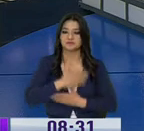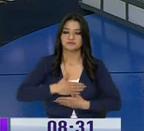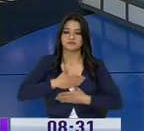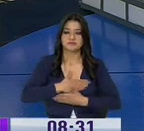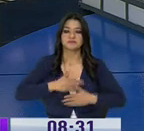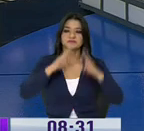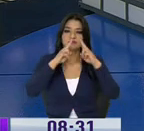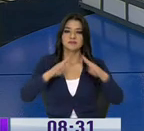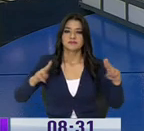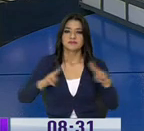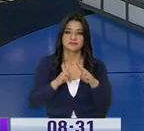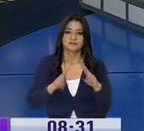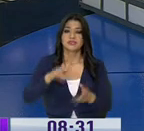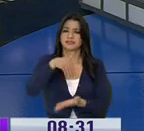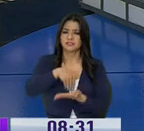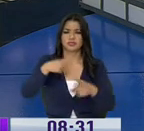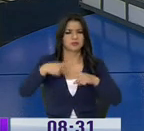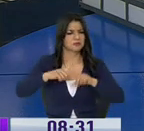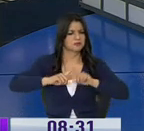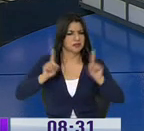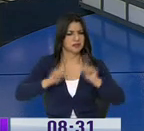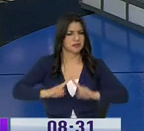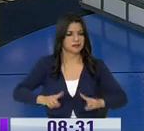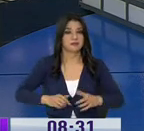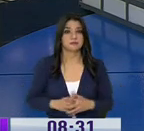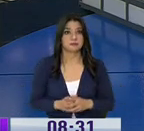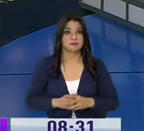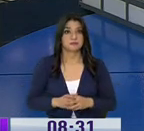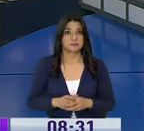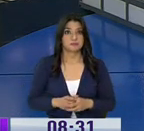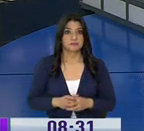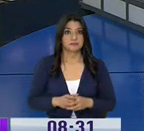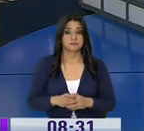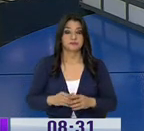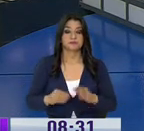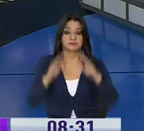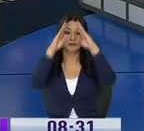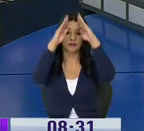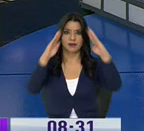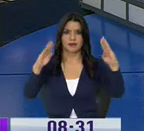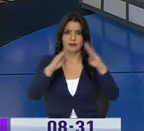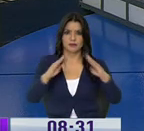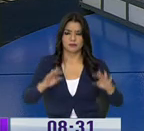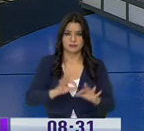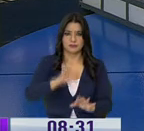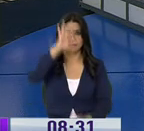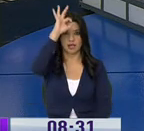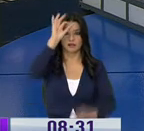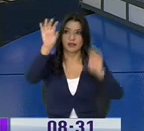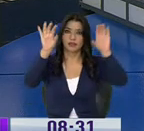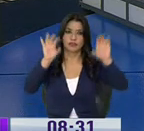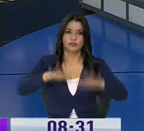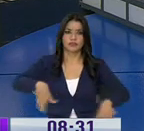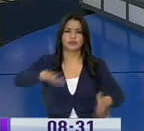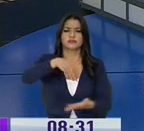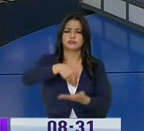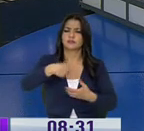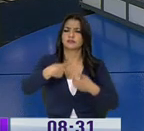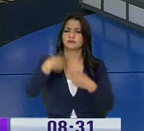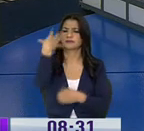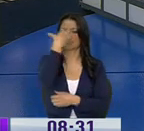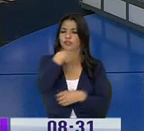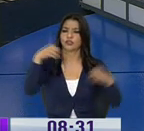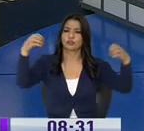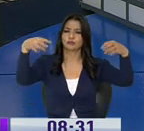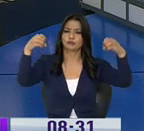Navidad. En el centro histórico hay muchas cosas, pero lindísimas, fuera del árbol más grande de la ciudad, los adornos, el centro está precioso, en